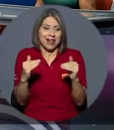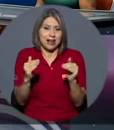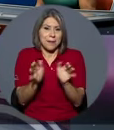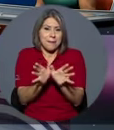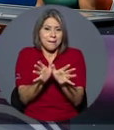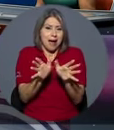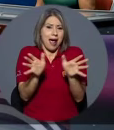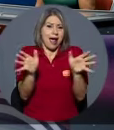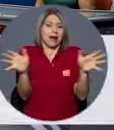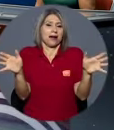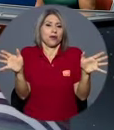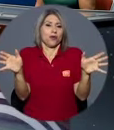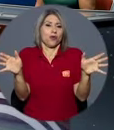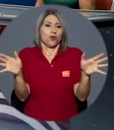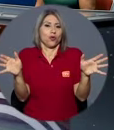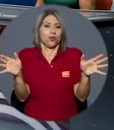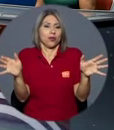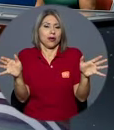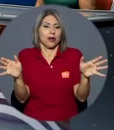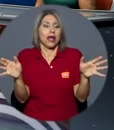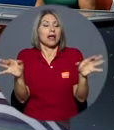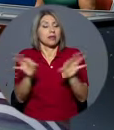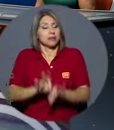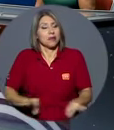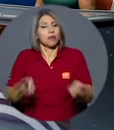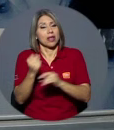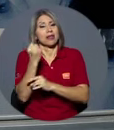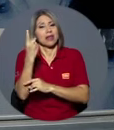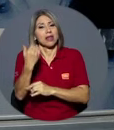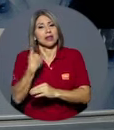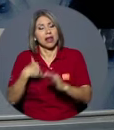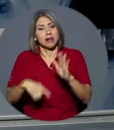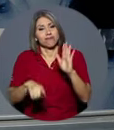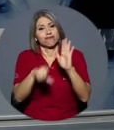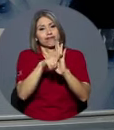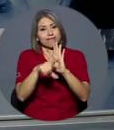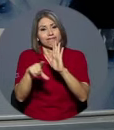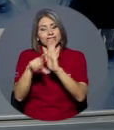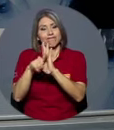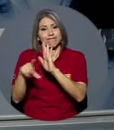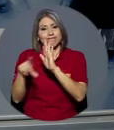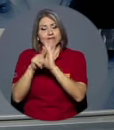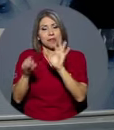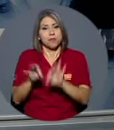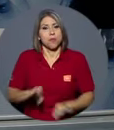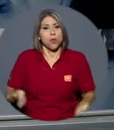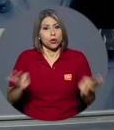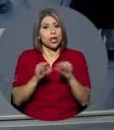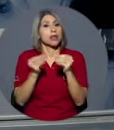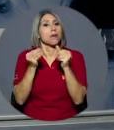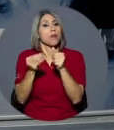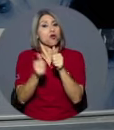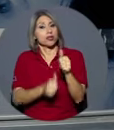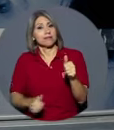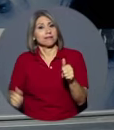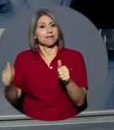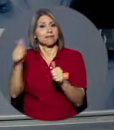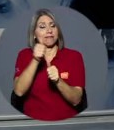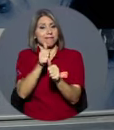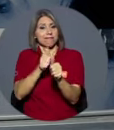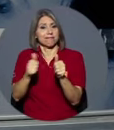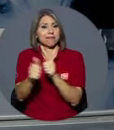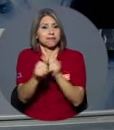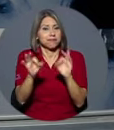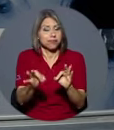nivel país, pues tiene un marco jurídico importante, muy de vanguardia, tiene una